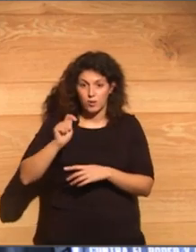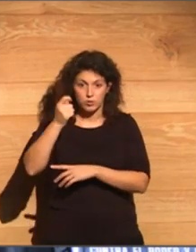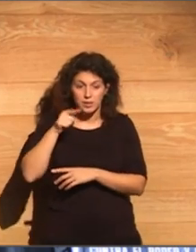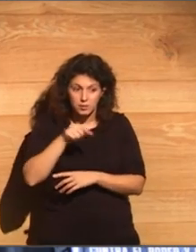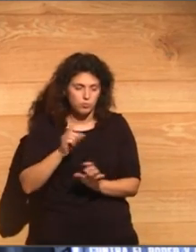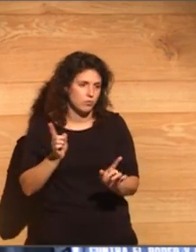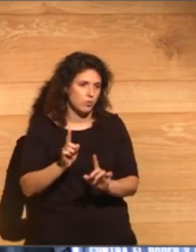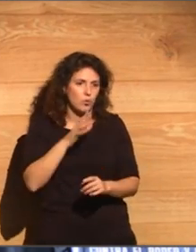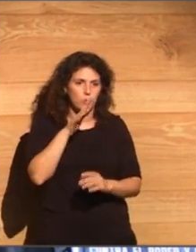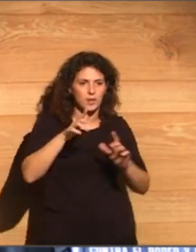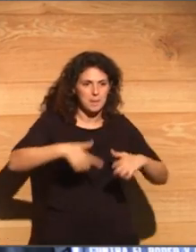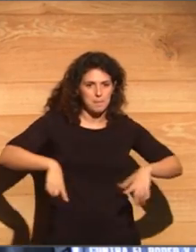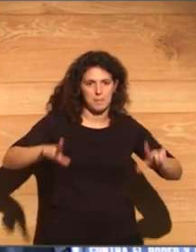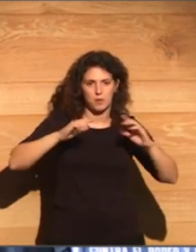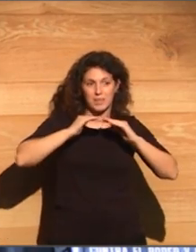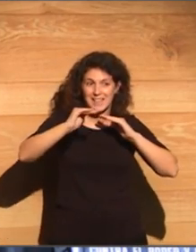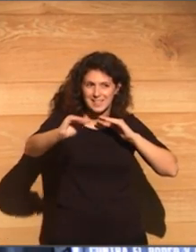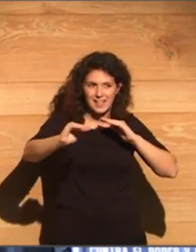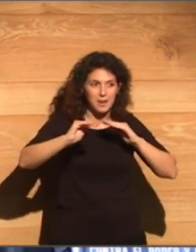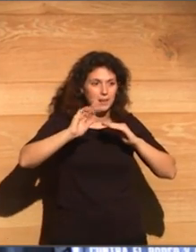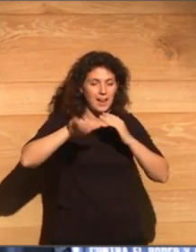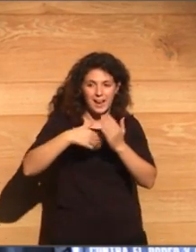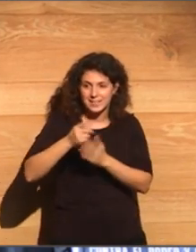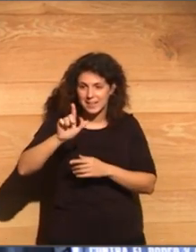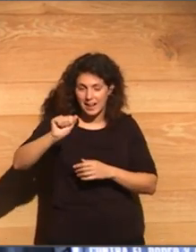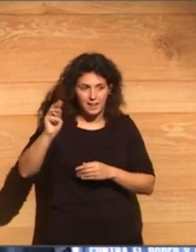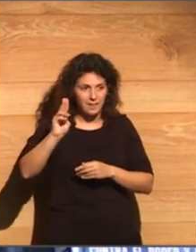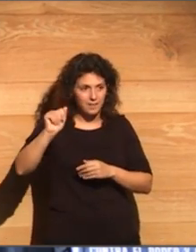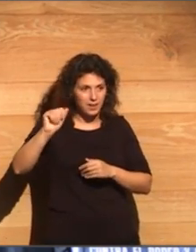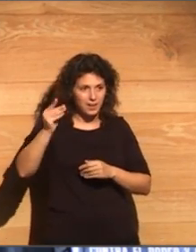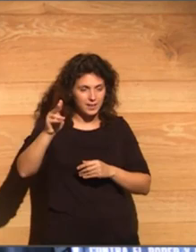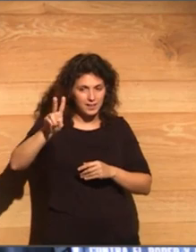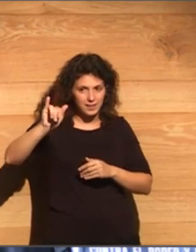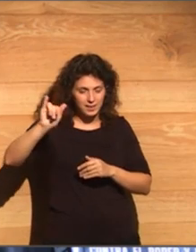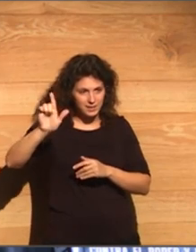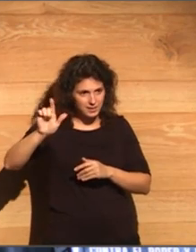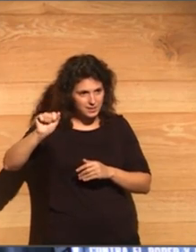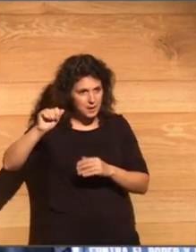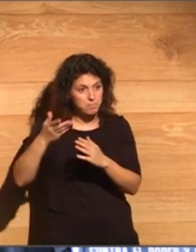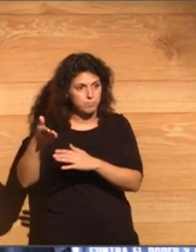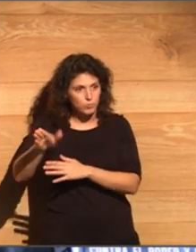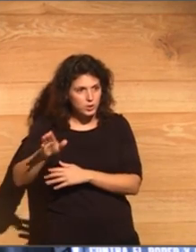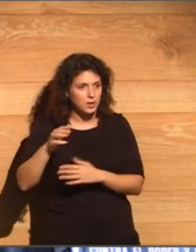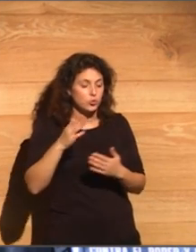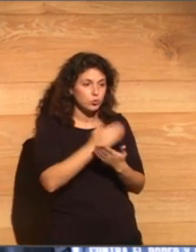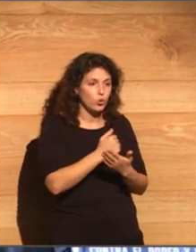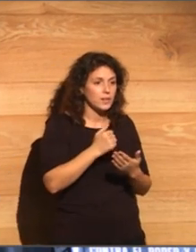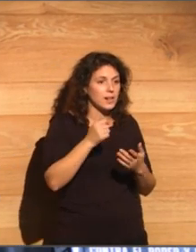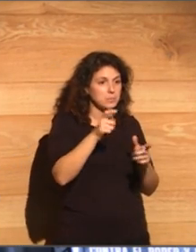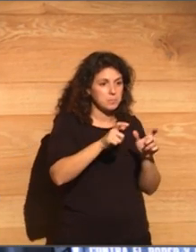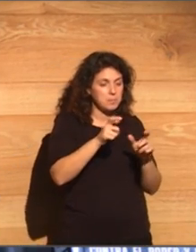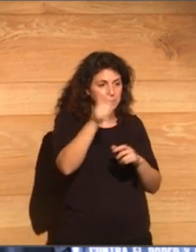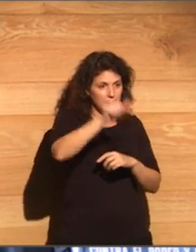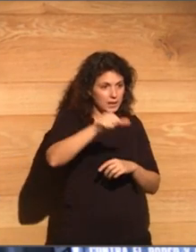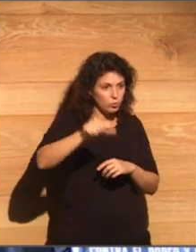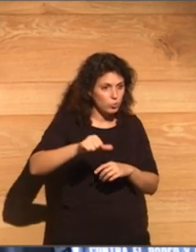muy estable que acababa recorriendo esa zona de nadie, llegar a la vaquilla muerta en la zona de nadie, que nuevamente, como en todas las pelis de tiro al palo, al